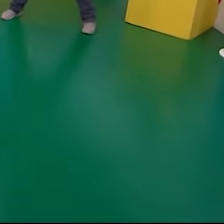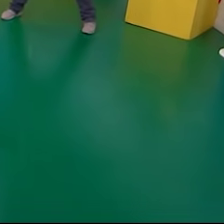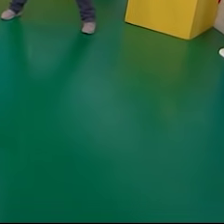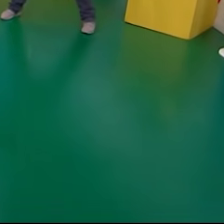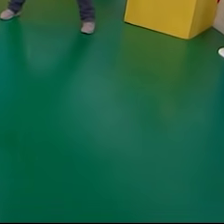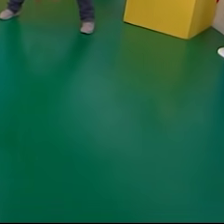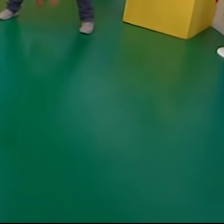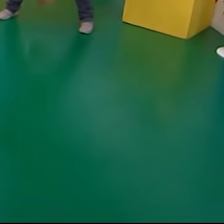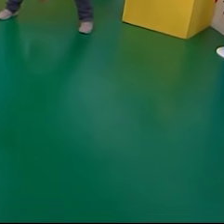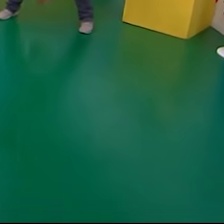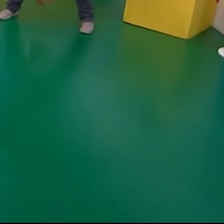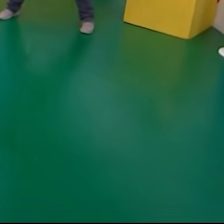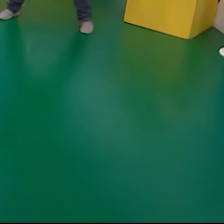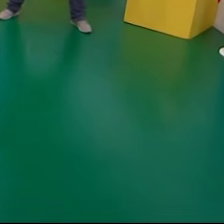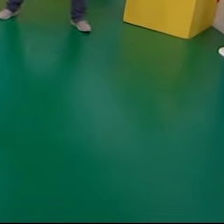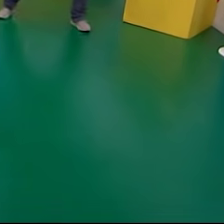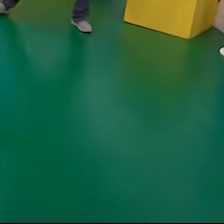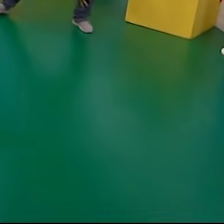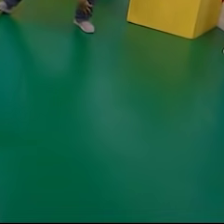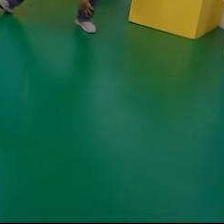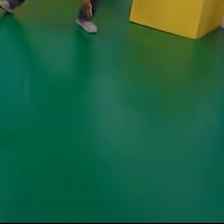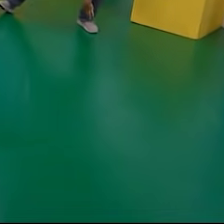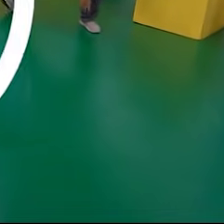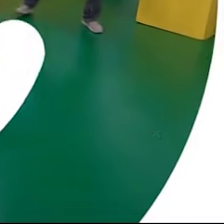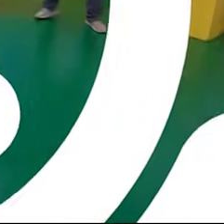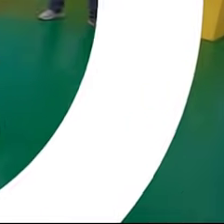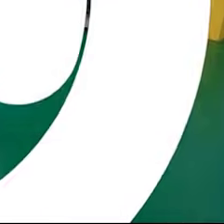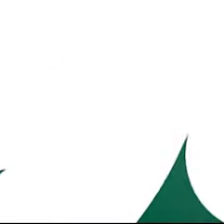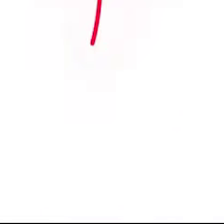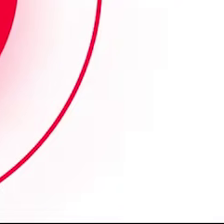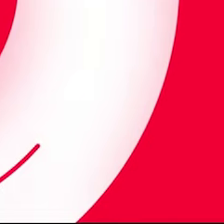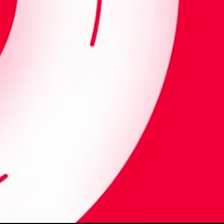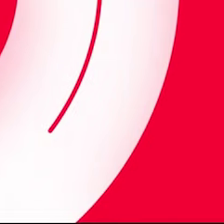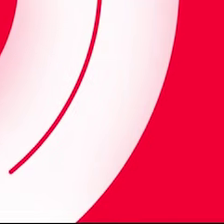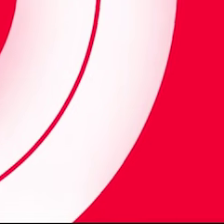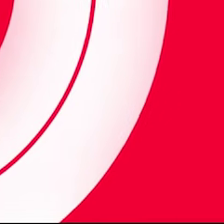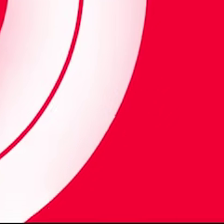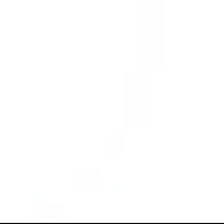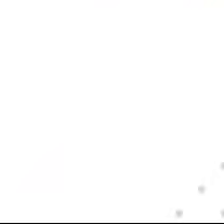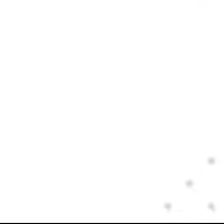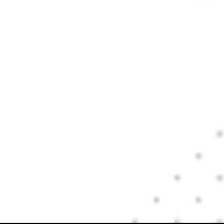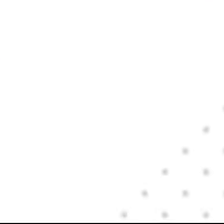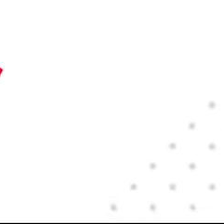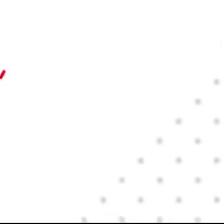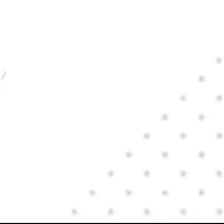niños! ¡Nos vemos la próxima! ¡Ay, sí, así! Digo así.